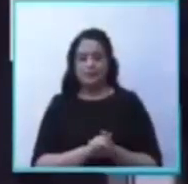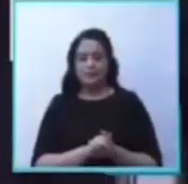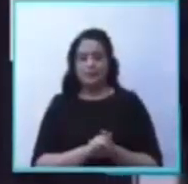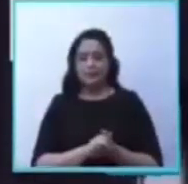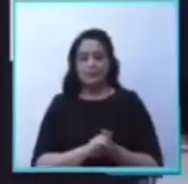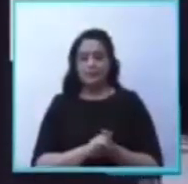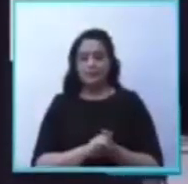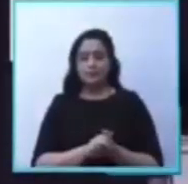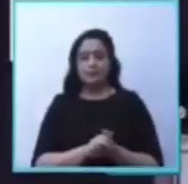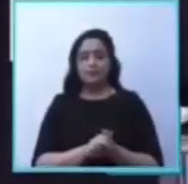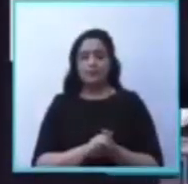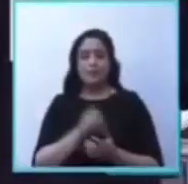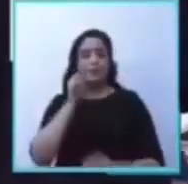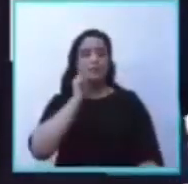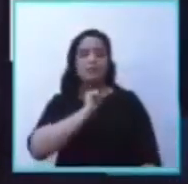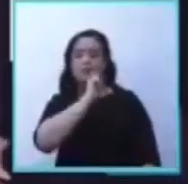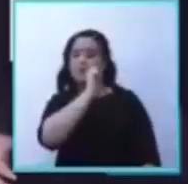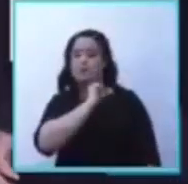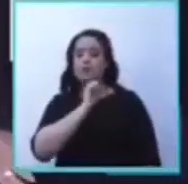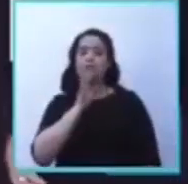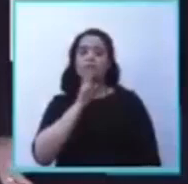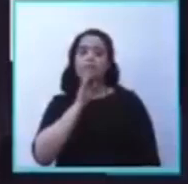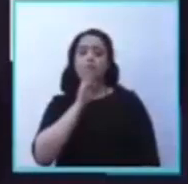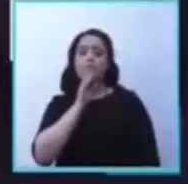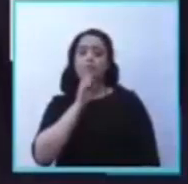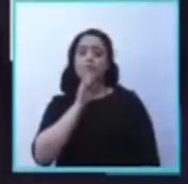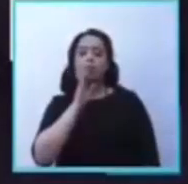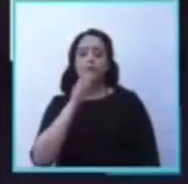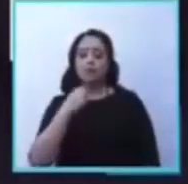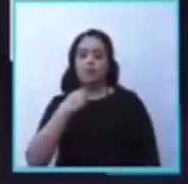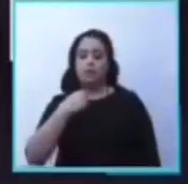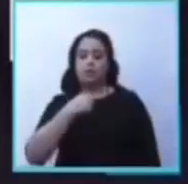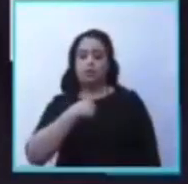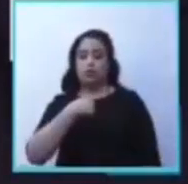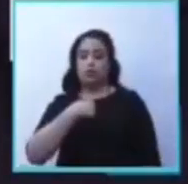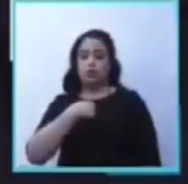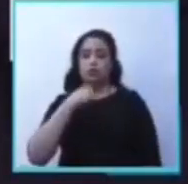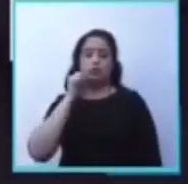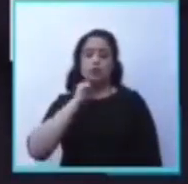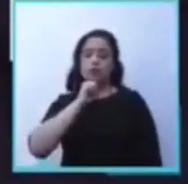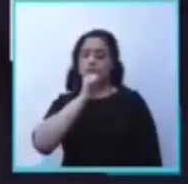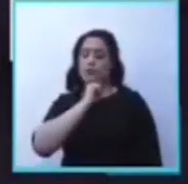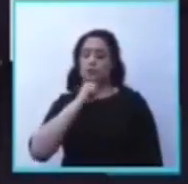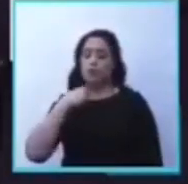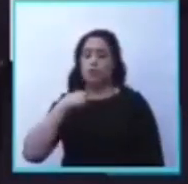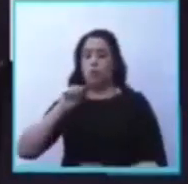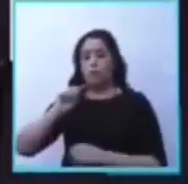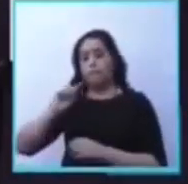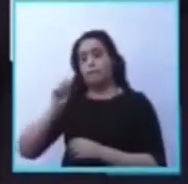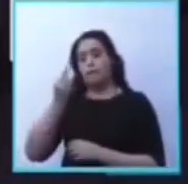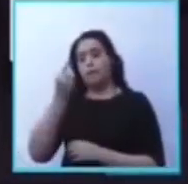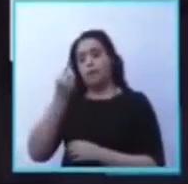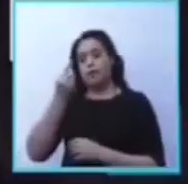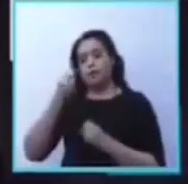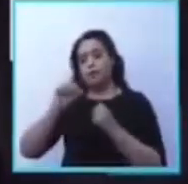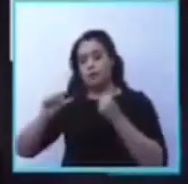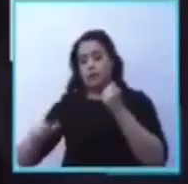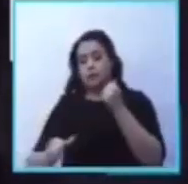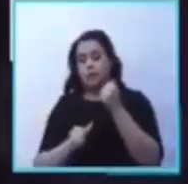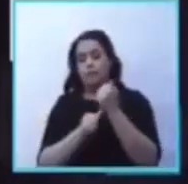Yo, Salvador Alejandro César Nasralla Salum, en mi condición de primer designado presidencial,